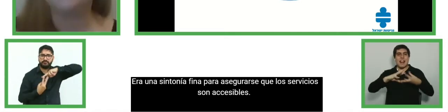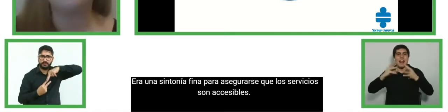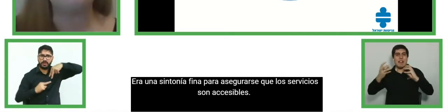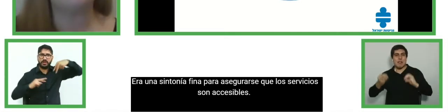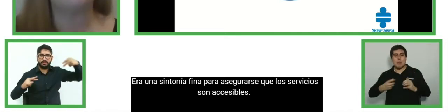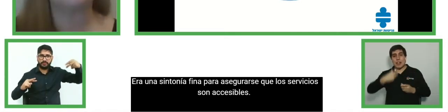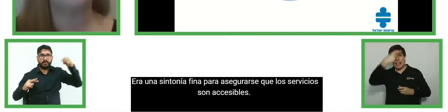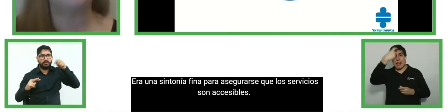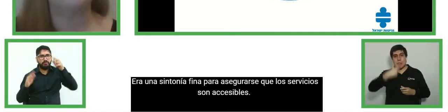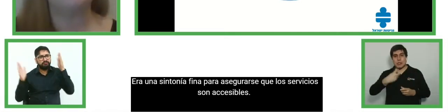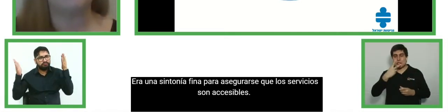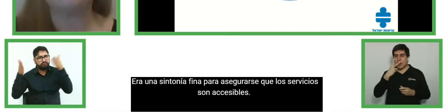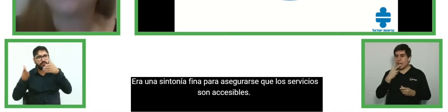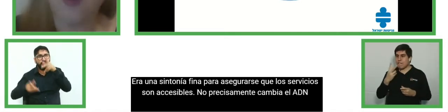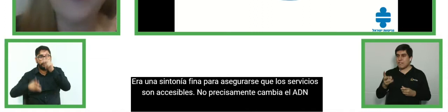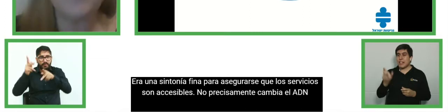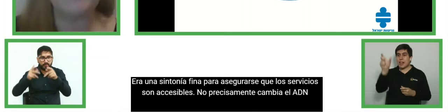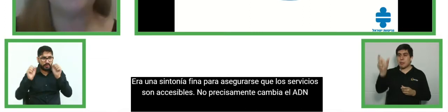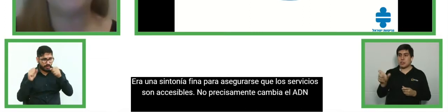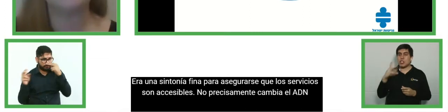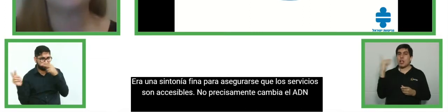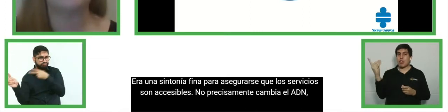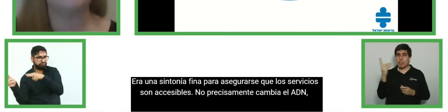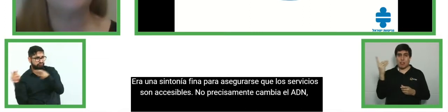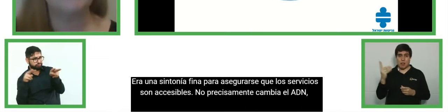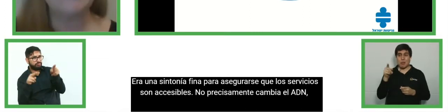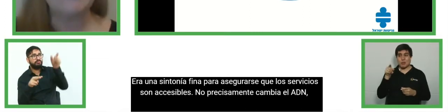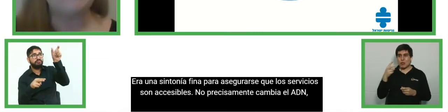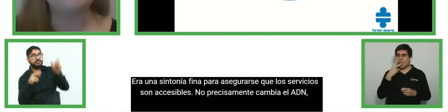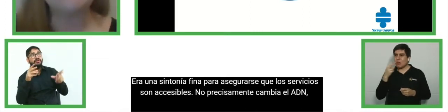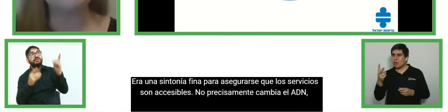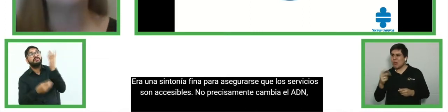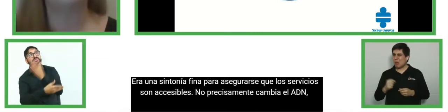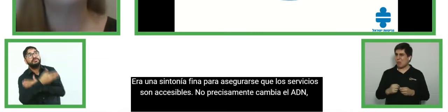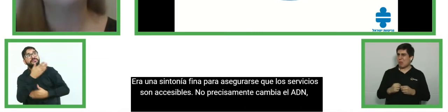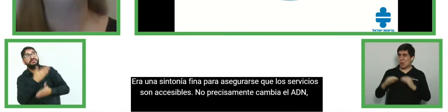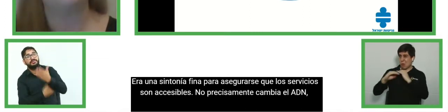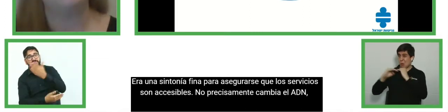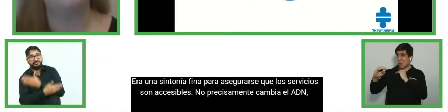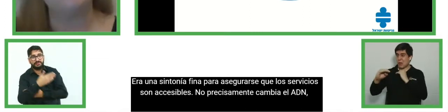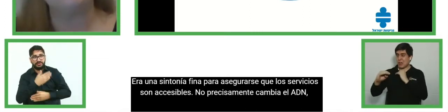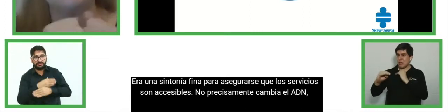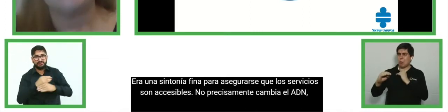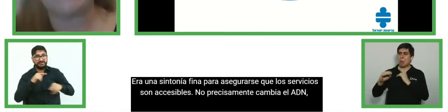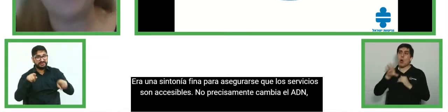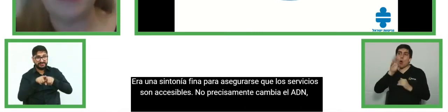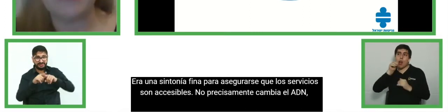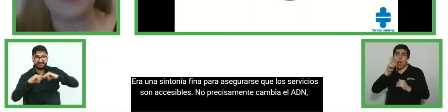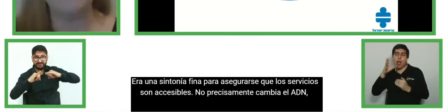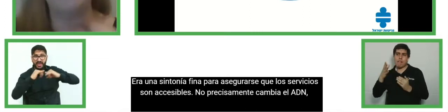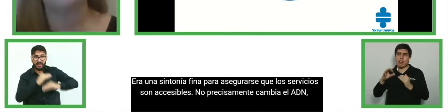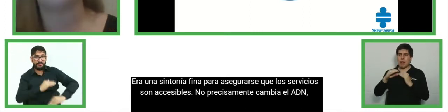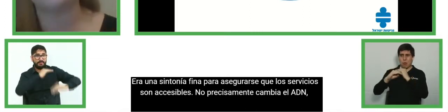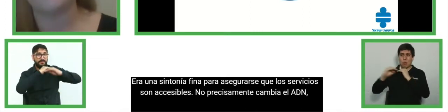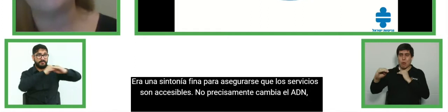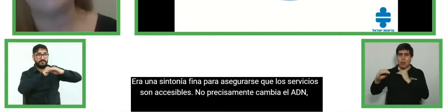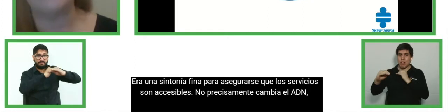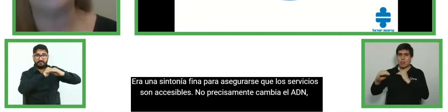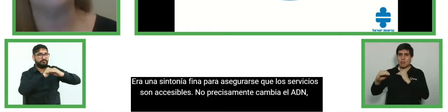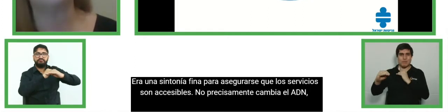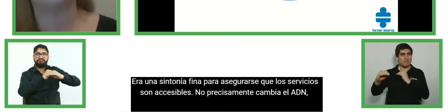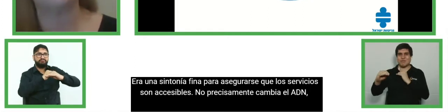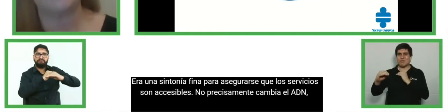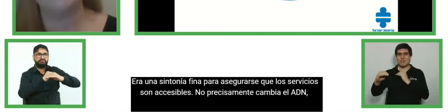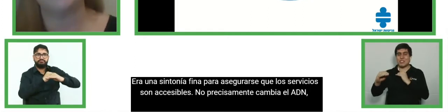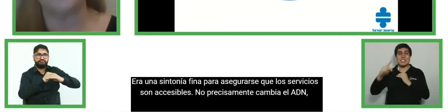gente mira al otro o mira a las personas con discapacidad o le habla. No elimina los estigmas.